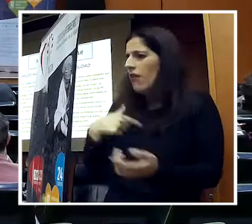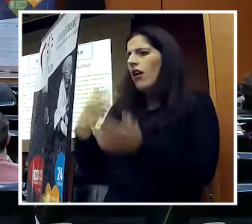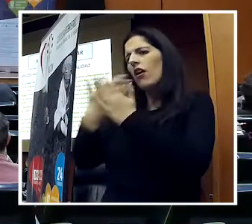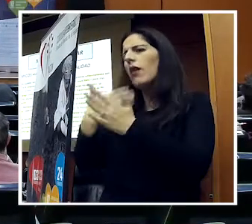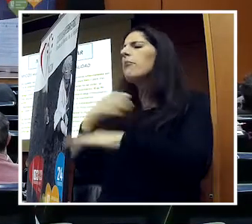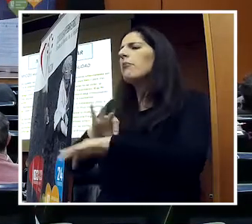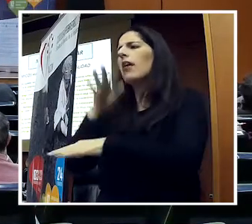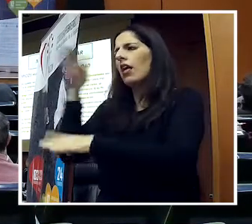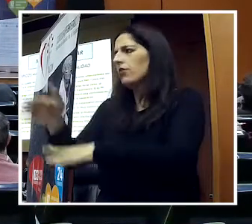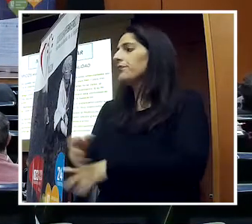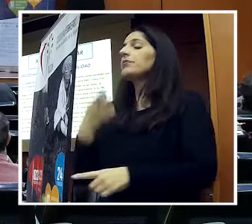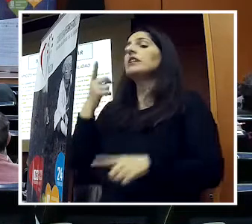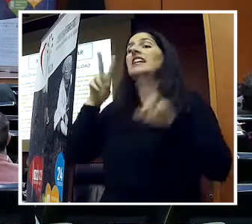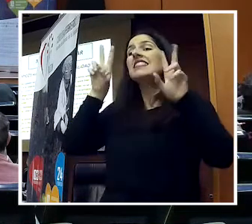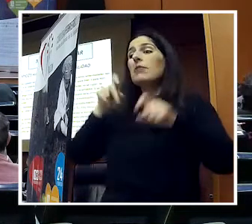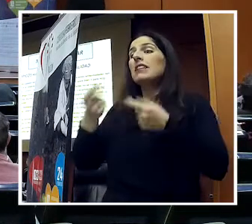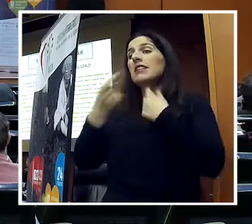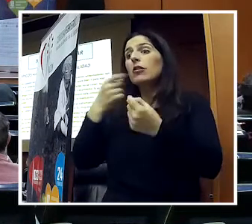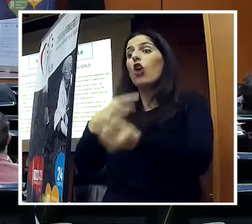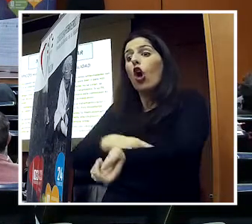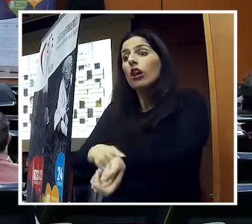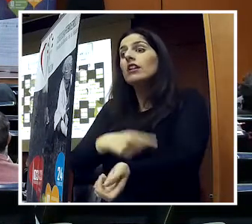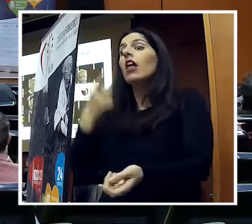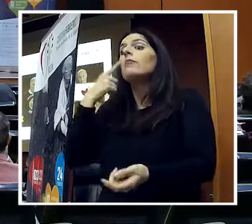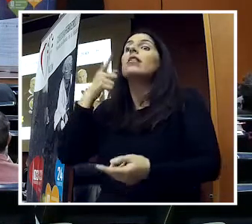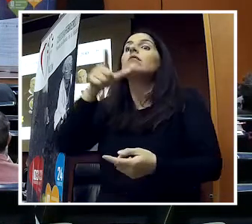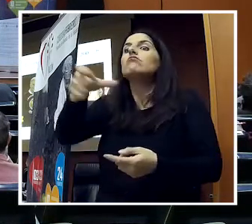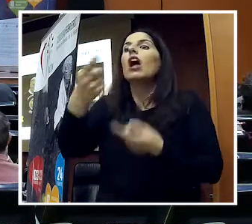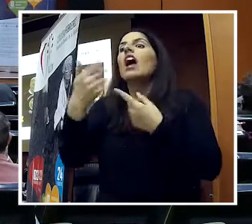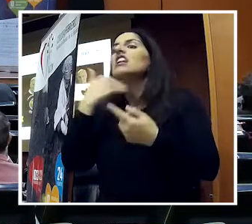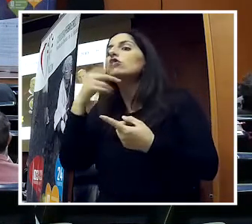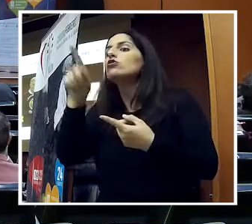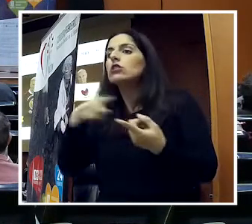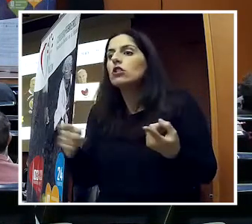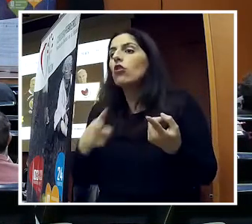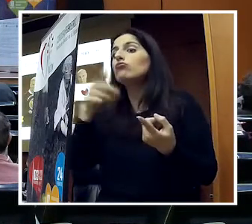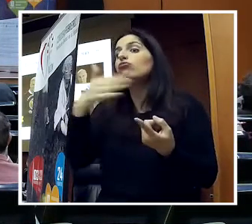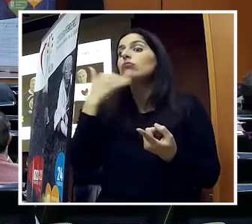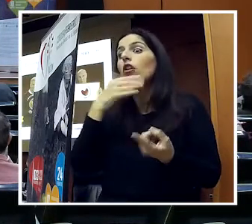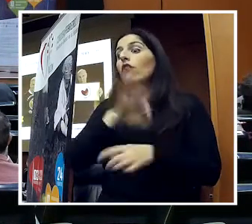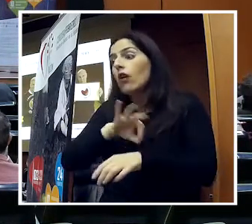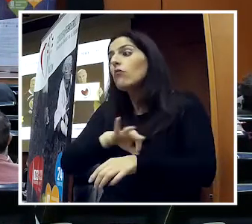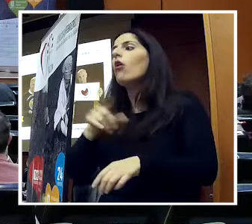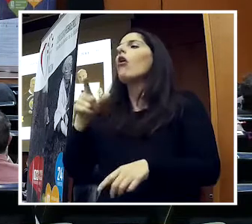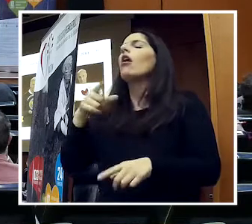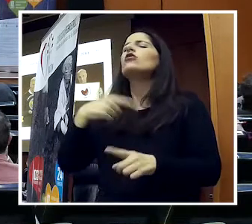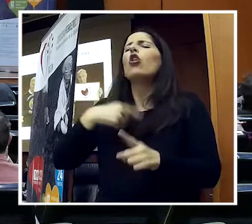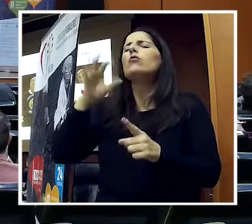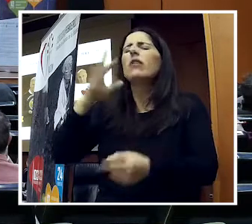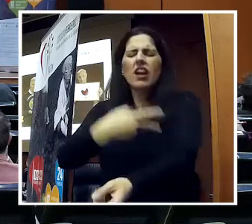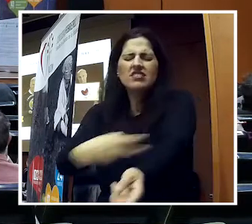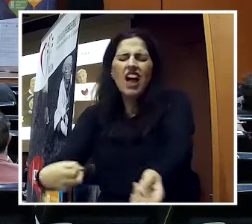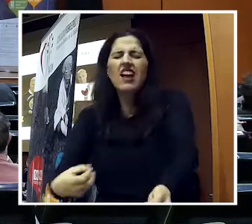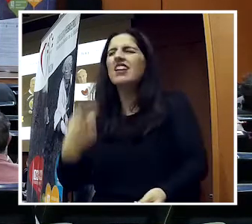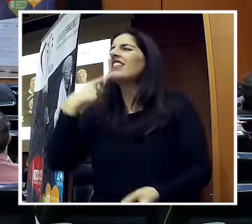del colesterol concretamente va a depender del riesgo cardiovascular del paciente o de la paciente, no de los niveles, ¿no? Yo cada vez que veo